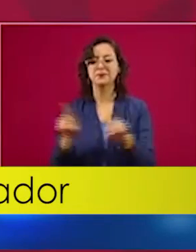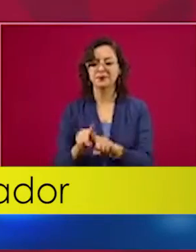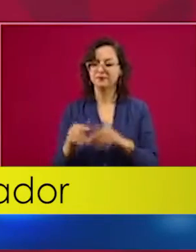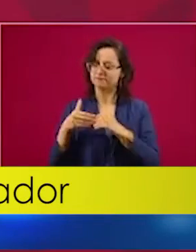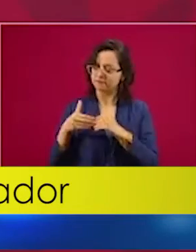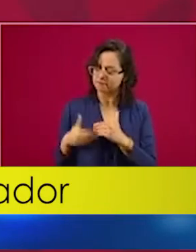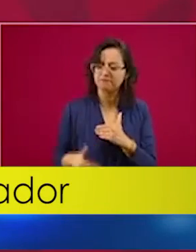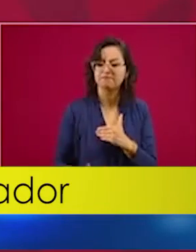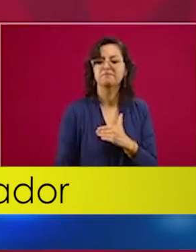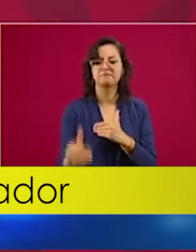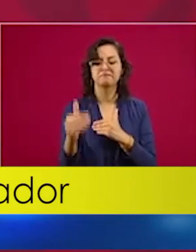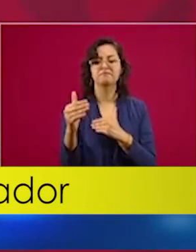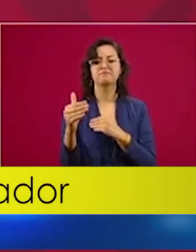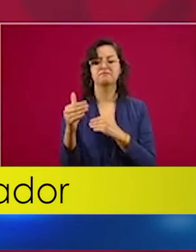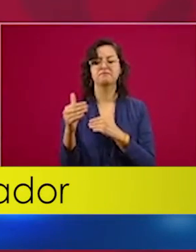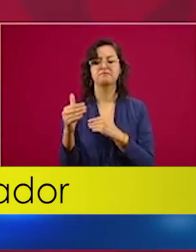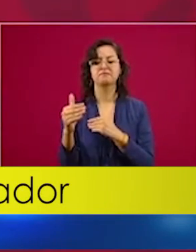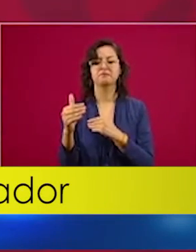vamos a lograr